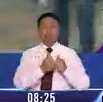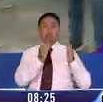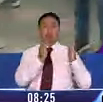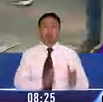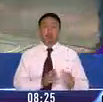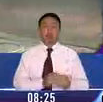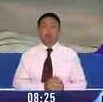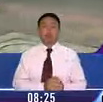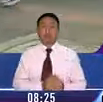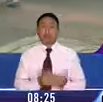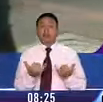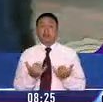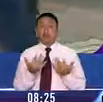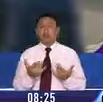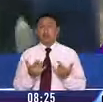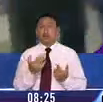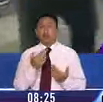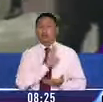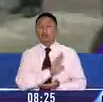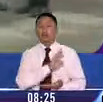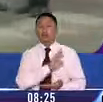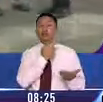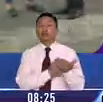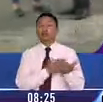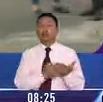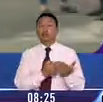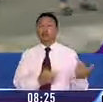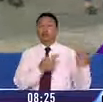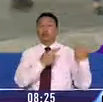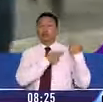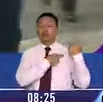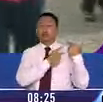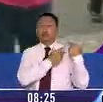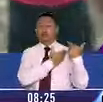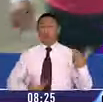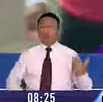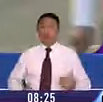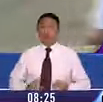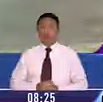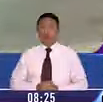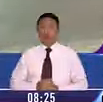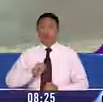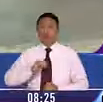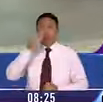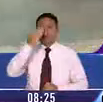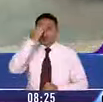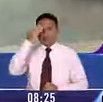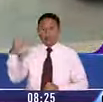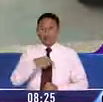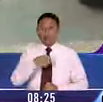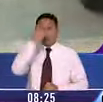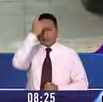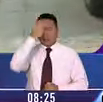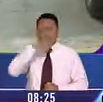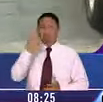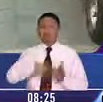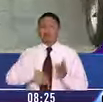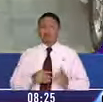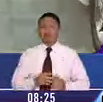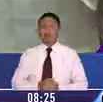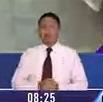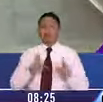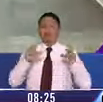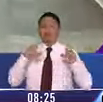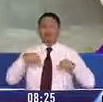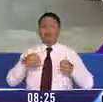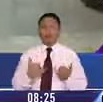es esta reunión a cargo del presidente de la República, y sobre todo conocer cuáles serán las decisiones y cuáles son los temas, analizar los